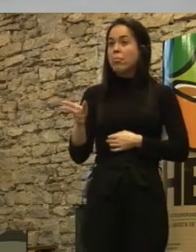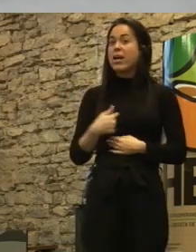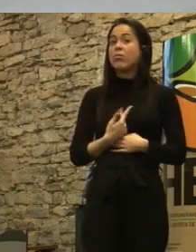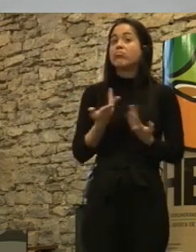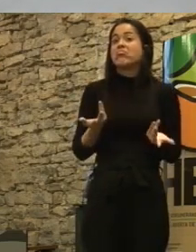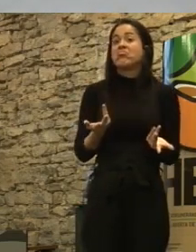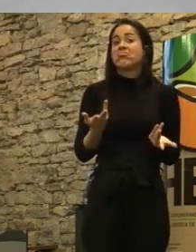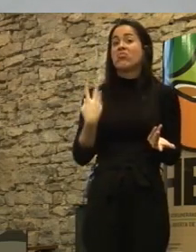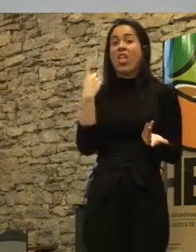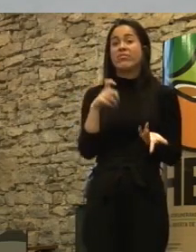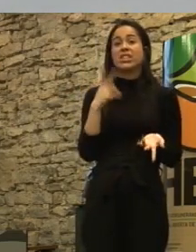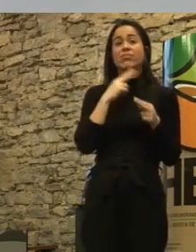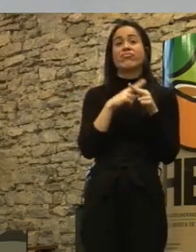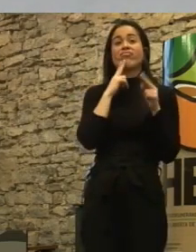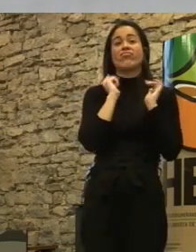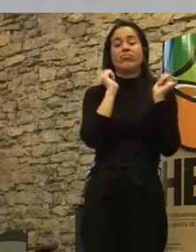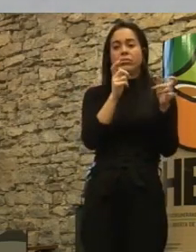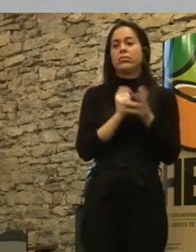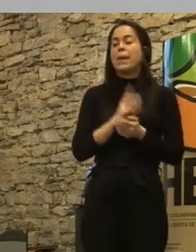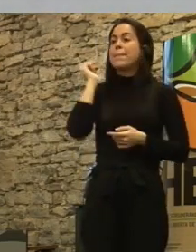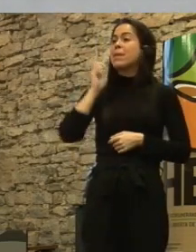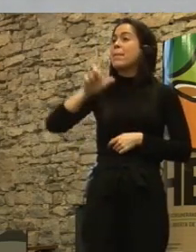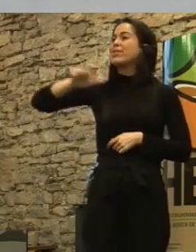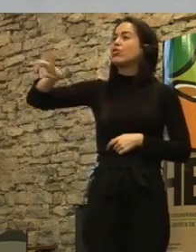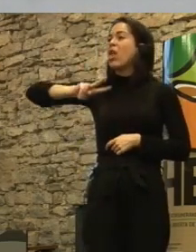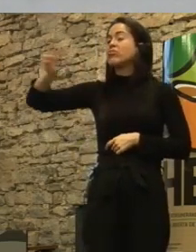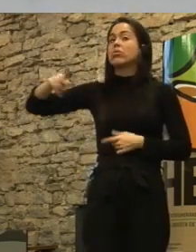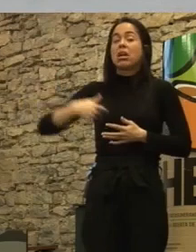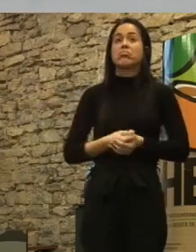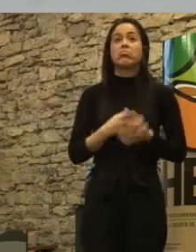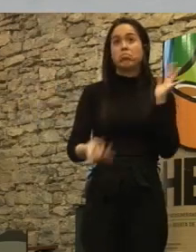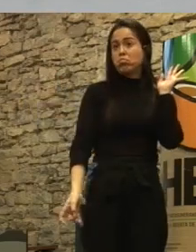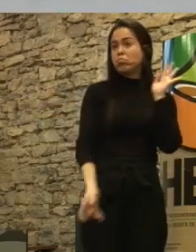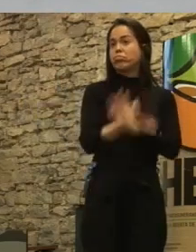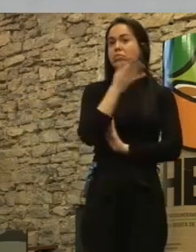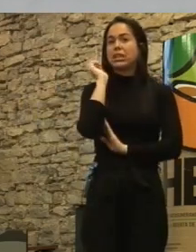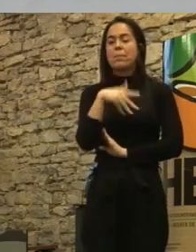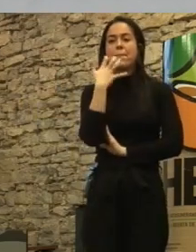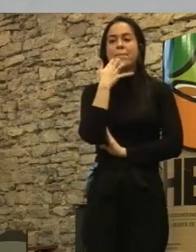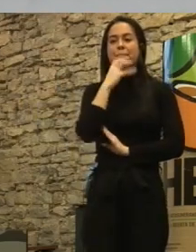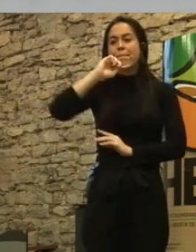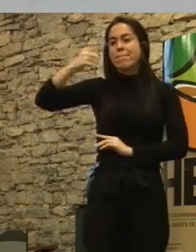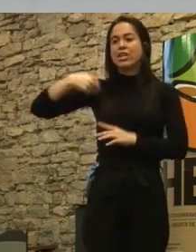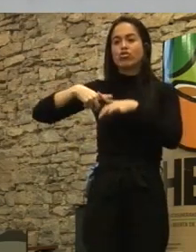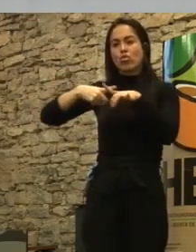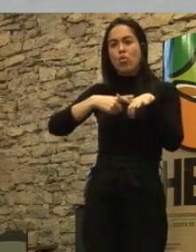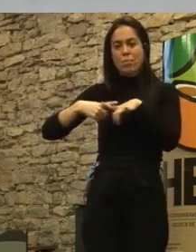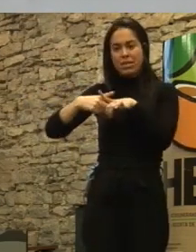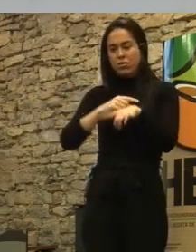nombramos. También gente que nace de una forma más ordinaria. Ejemplo, pisos compartidos